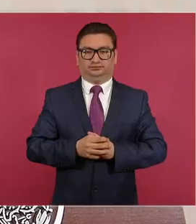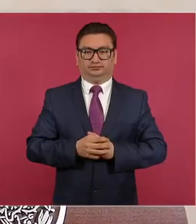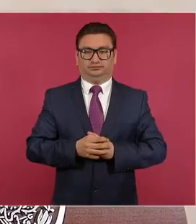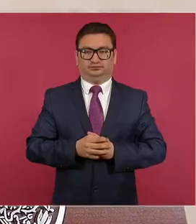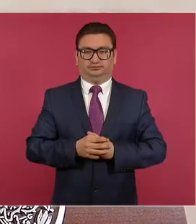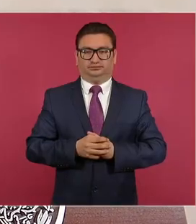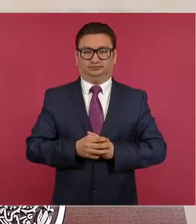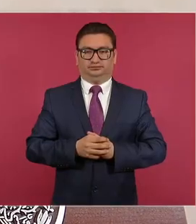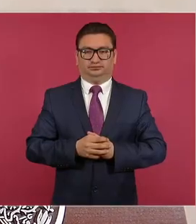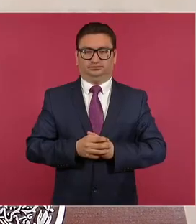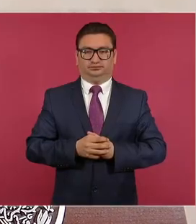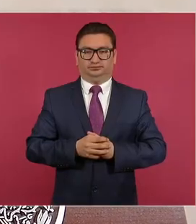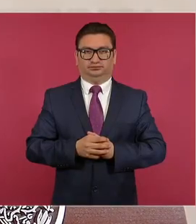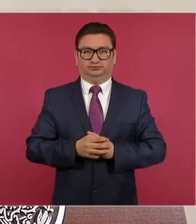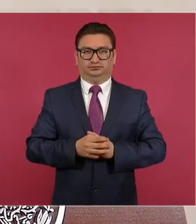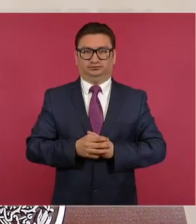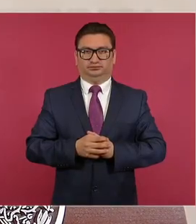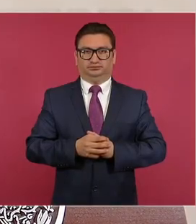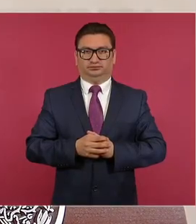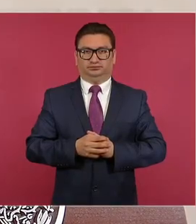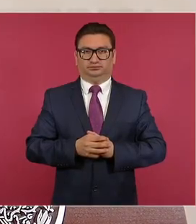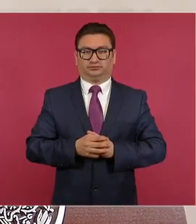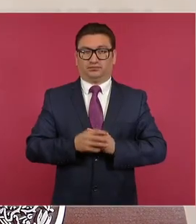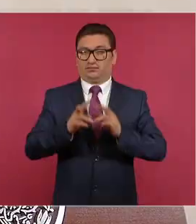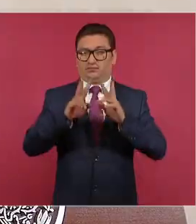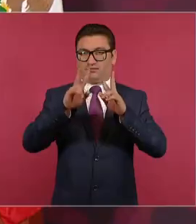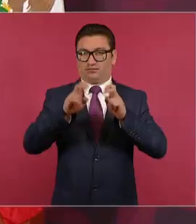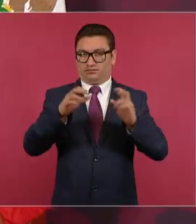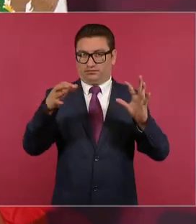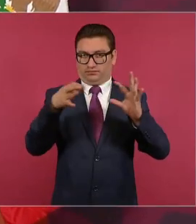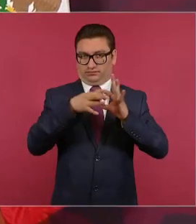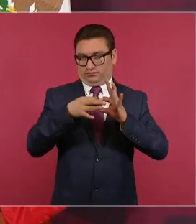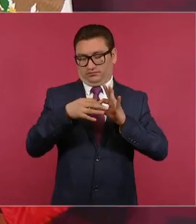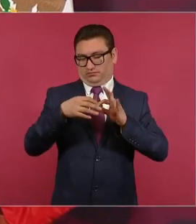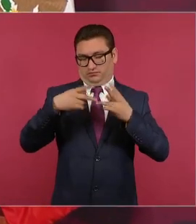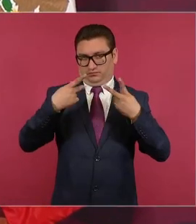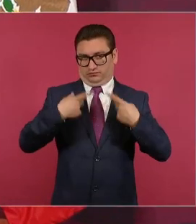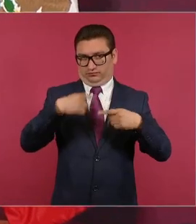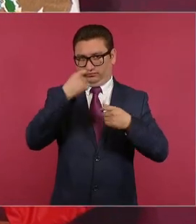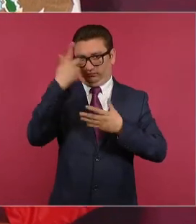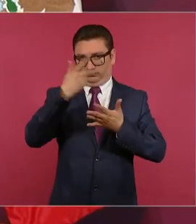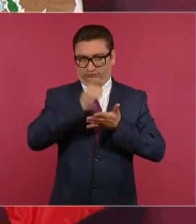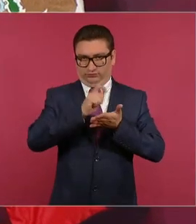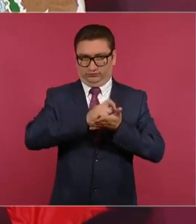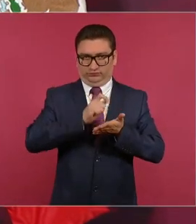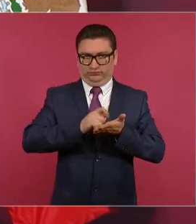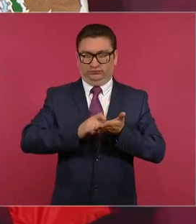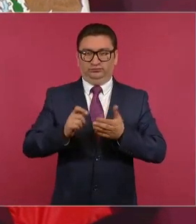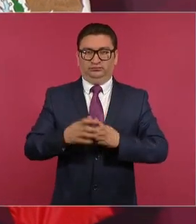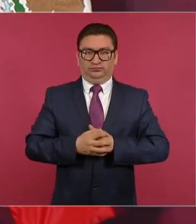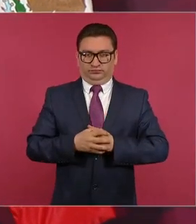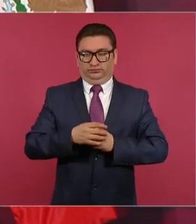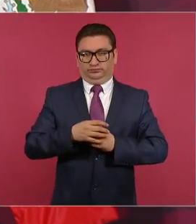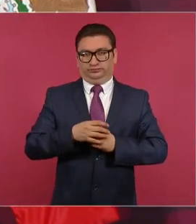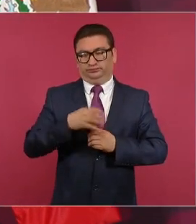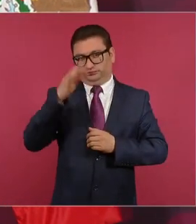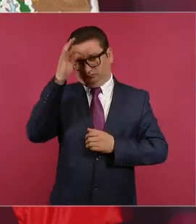el terreno de las letras, en lo